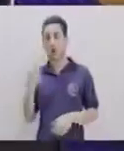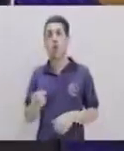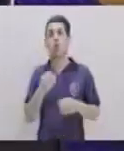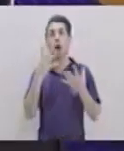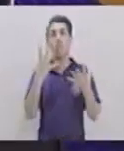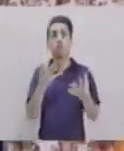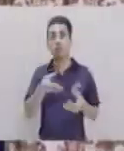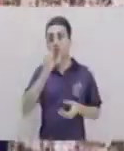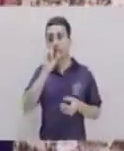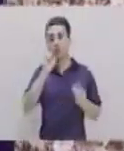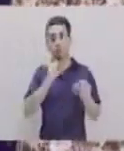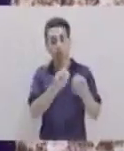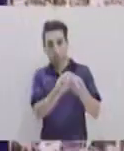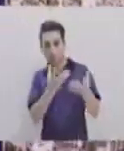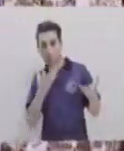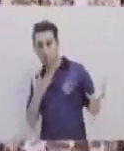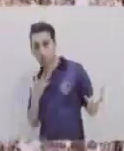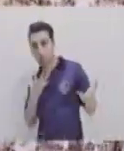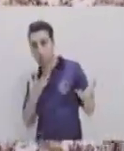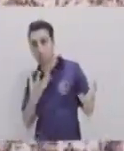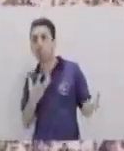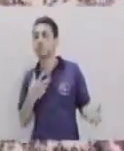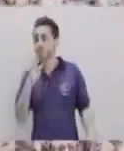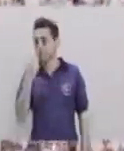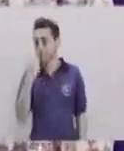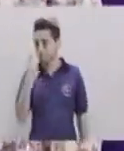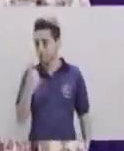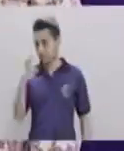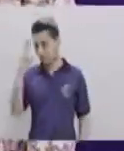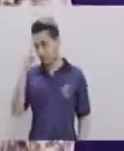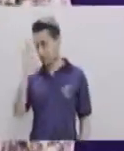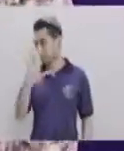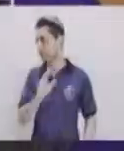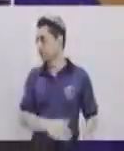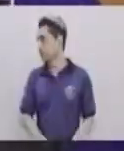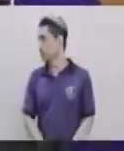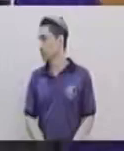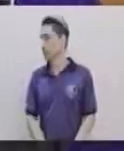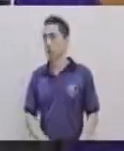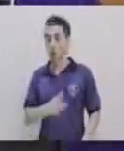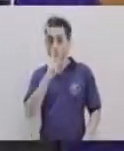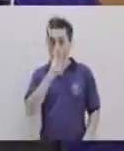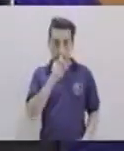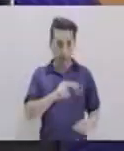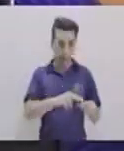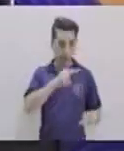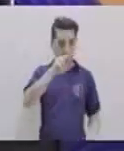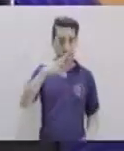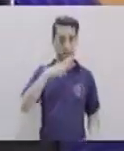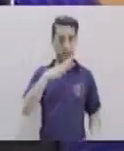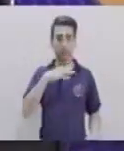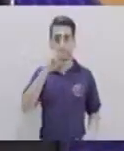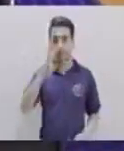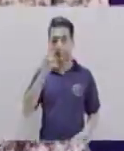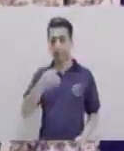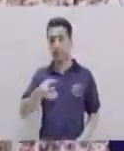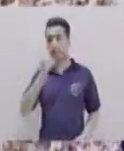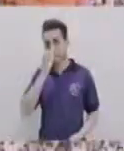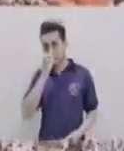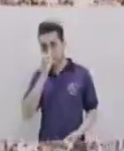podemos obtener? Recordemos antes de resolver este problema, una botella tiene